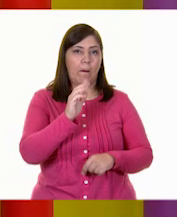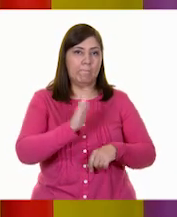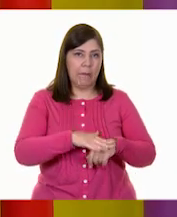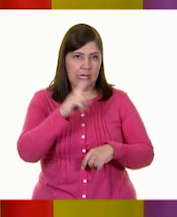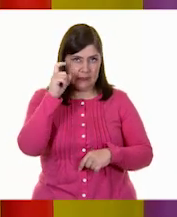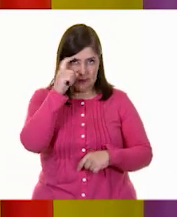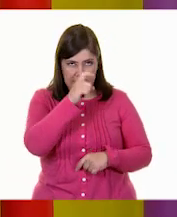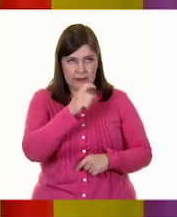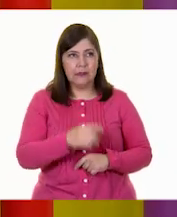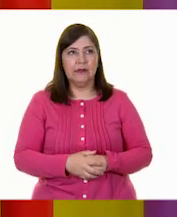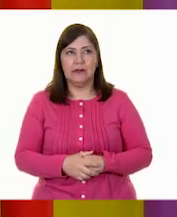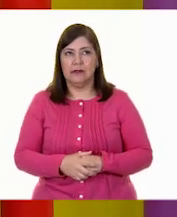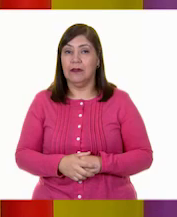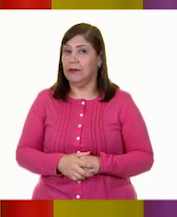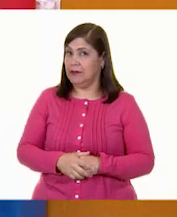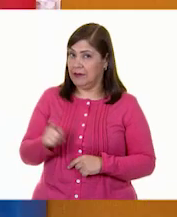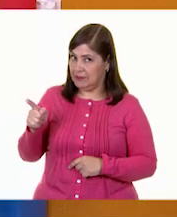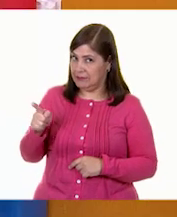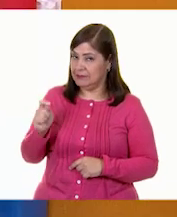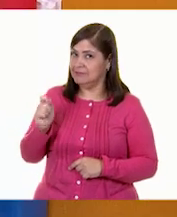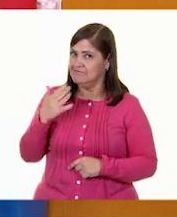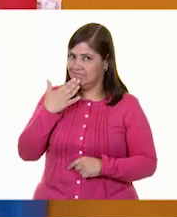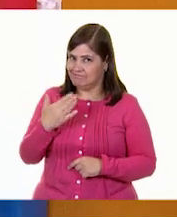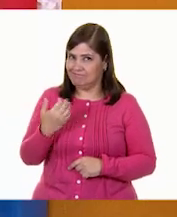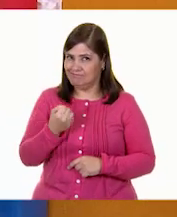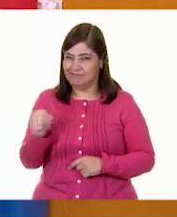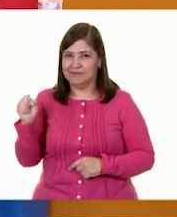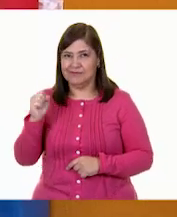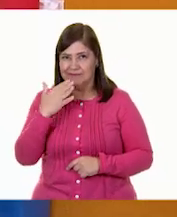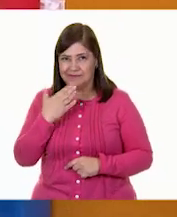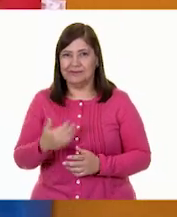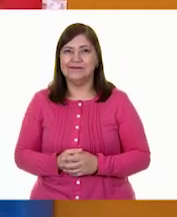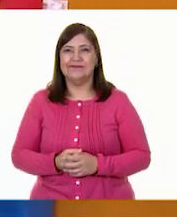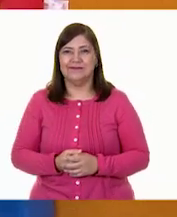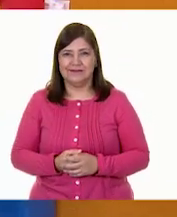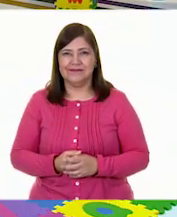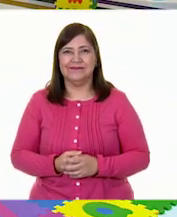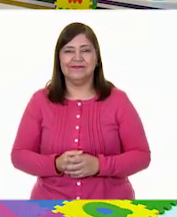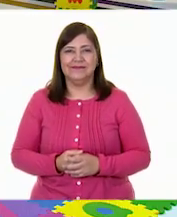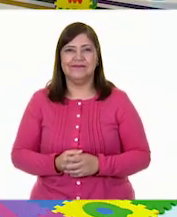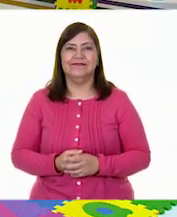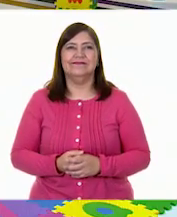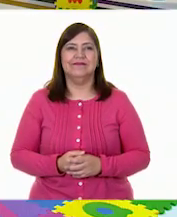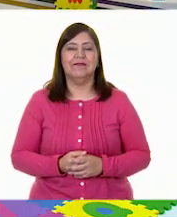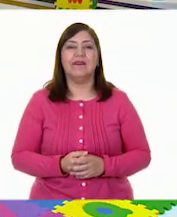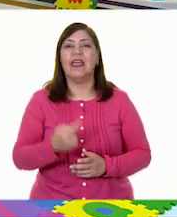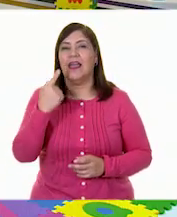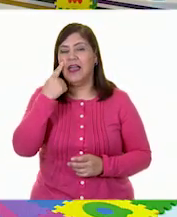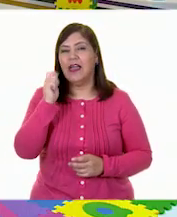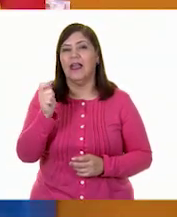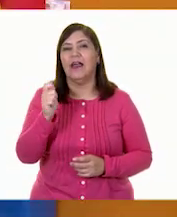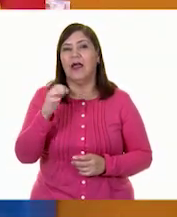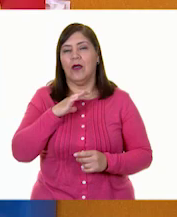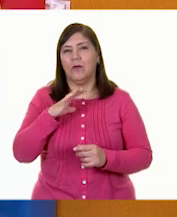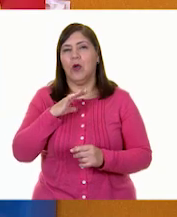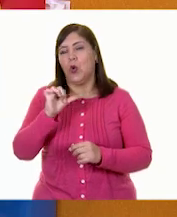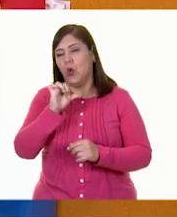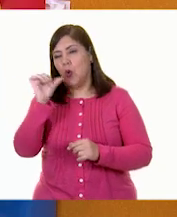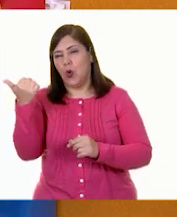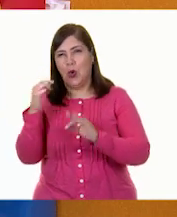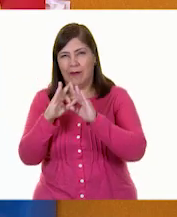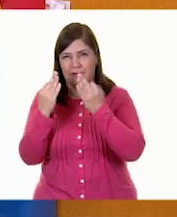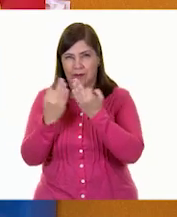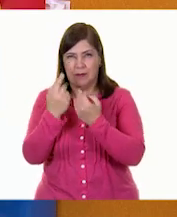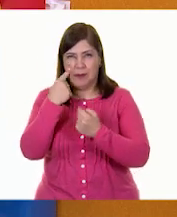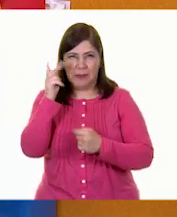Ajá. ¡Ay, Mariana! Vienes con todo. Muy bien. Sí. ¿Qué te parece si ahora cambiamos de formato? A